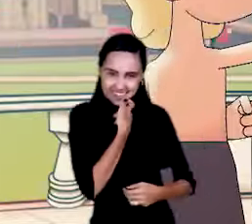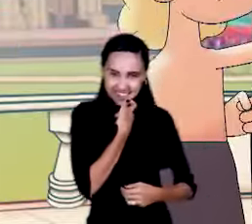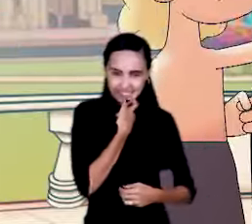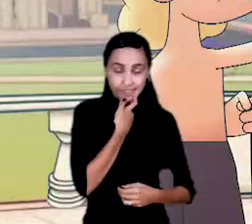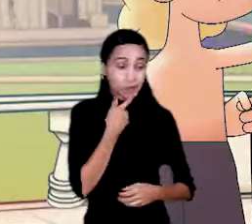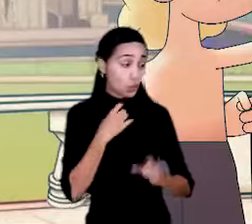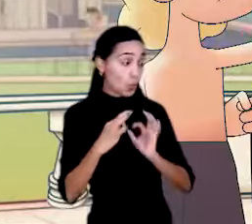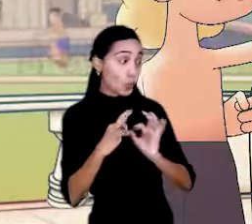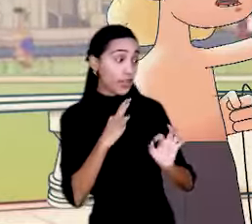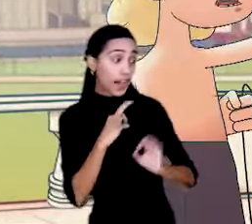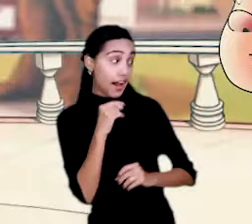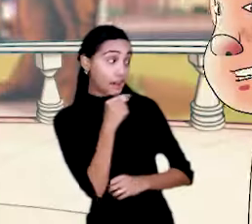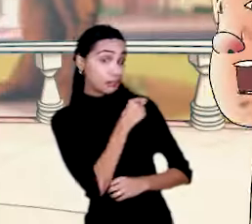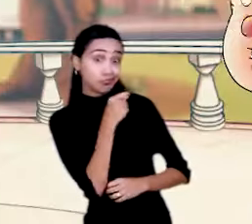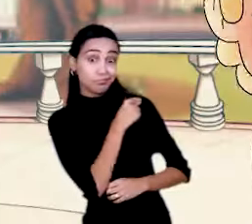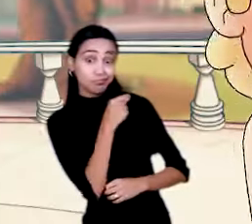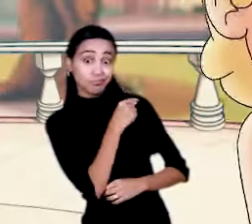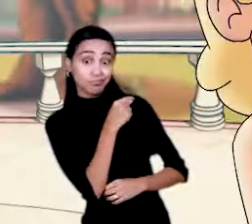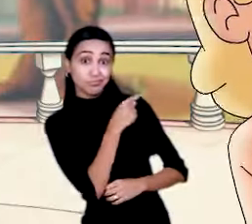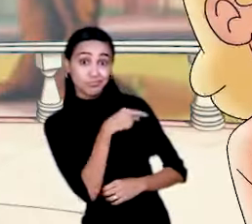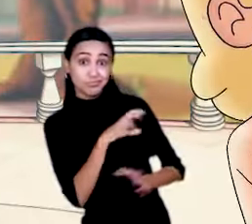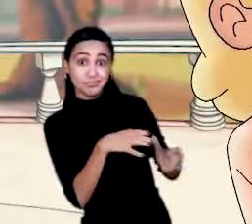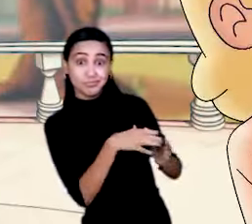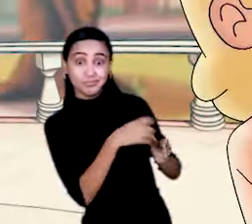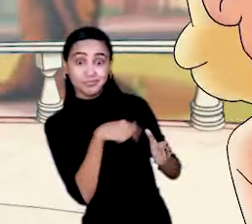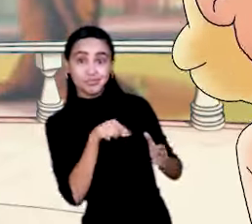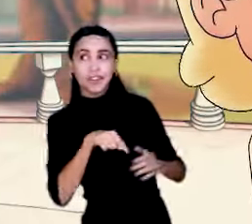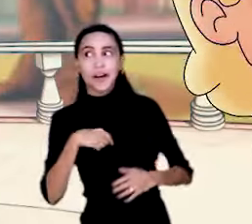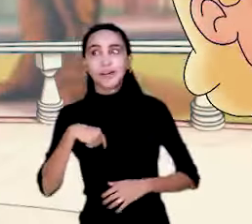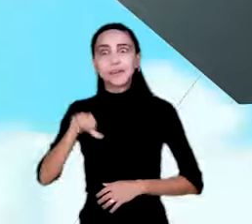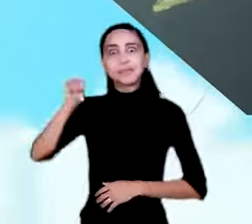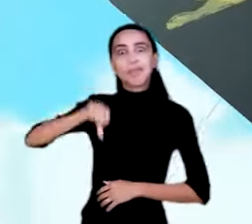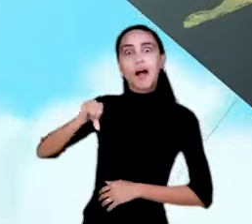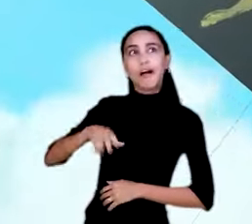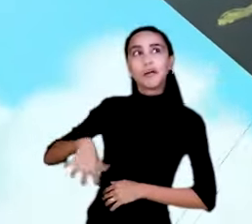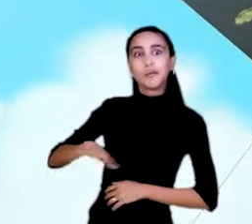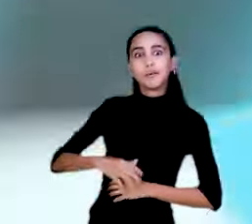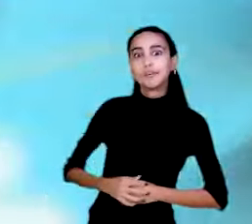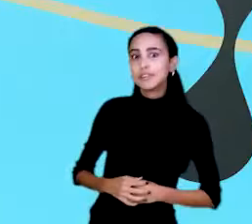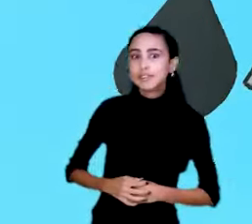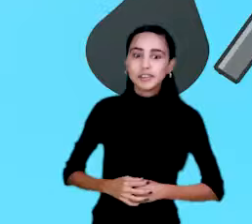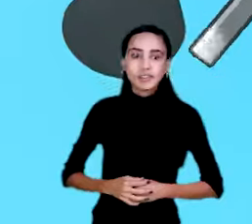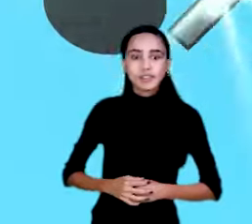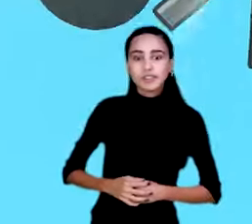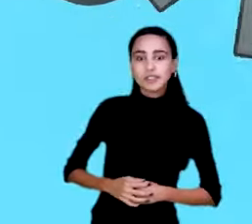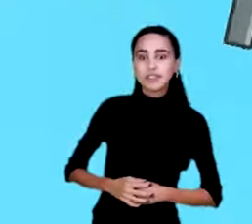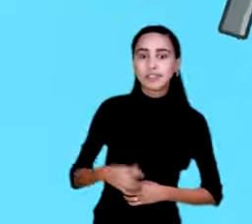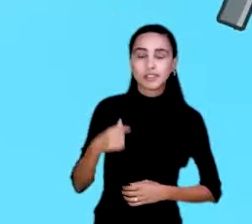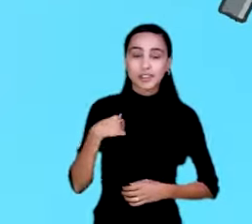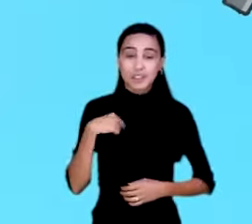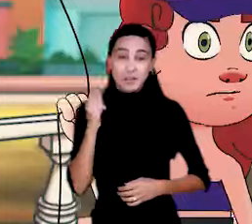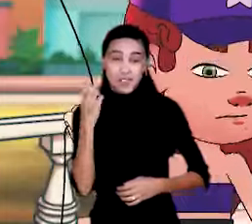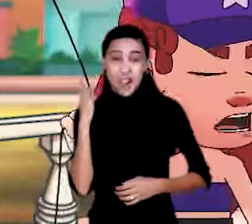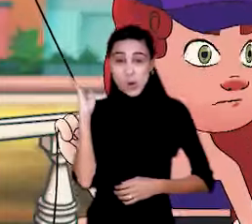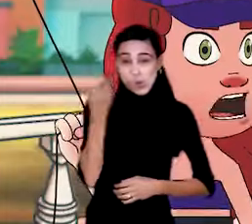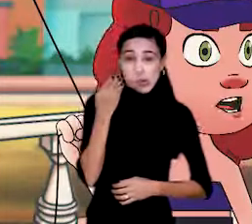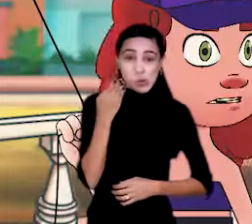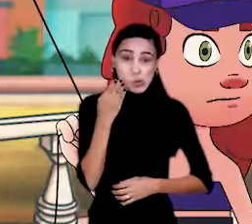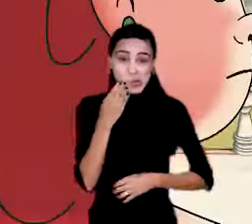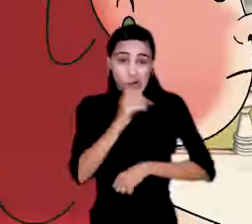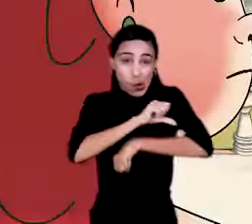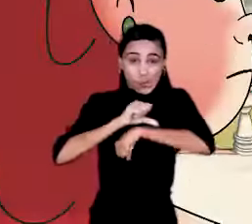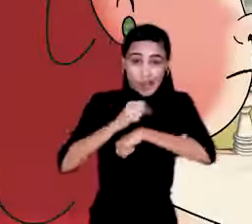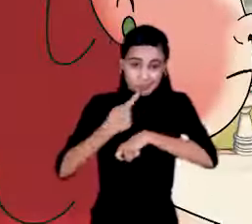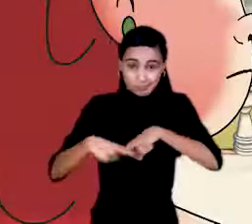Cuidado, Michael. Llegaron los muchos. Oh, se puso malo esto. Tienen cuchilla en su coronel. ¿Nos